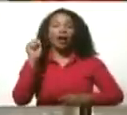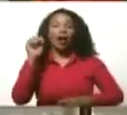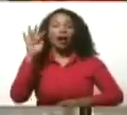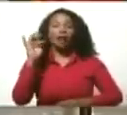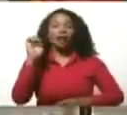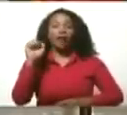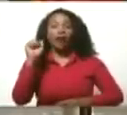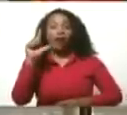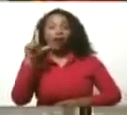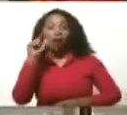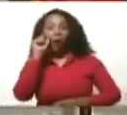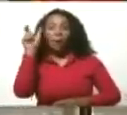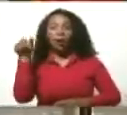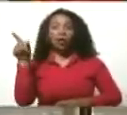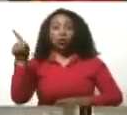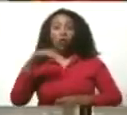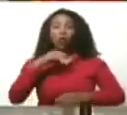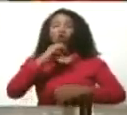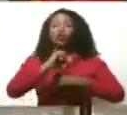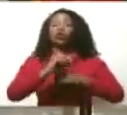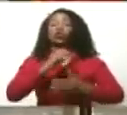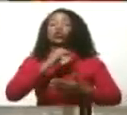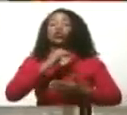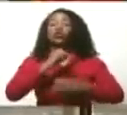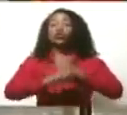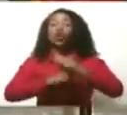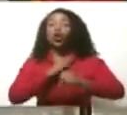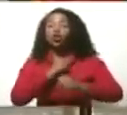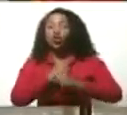y sus socios y cómplices